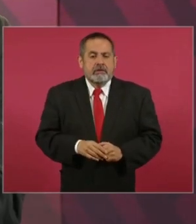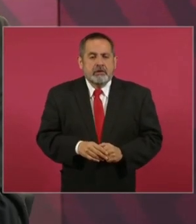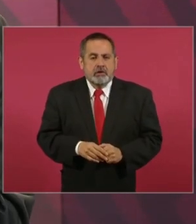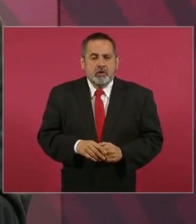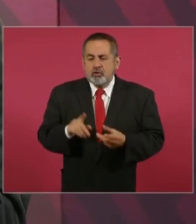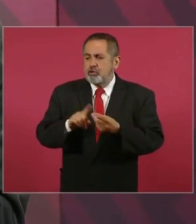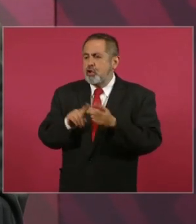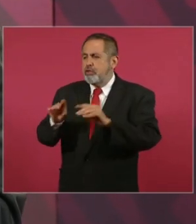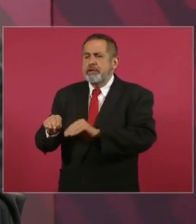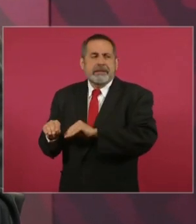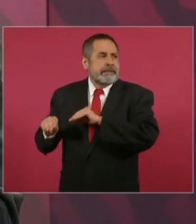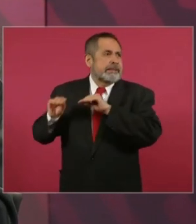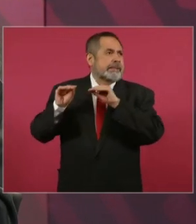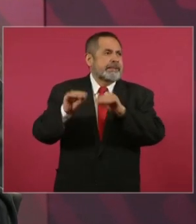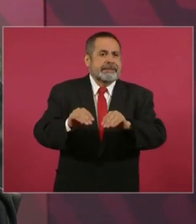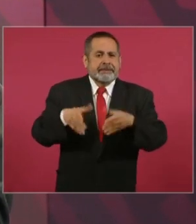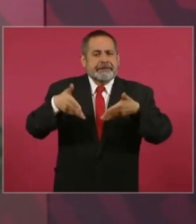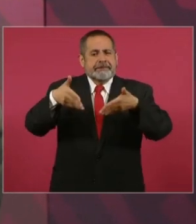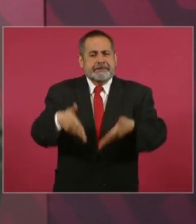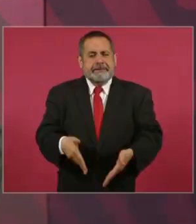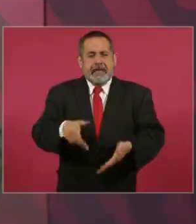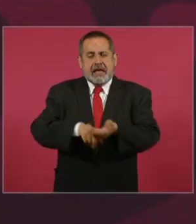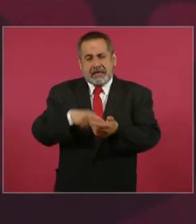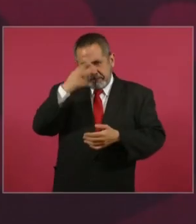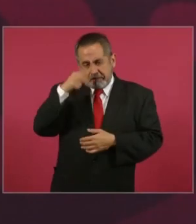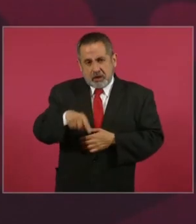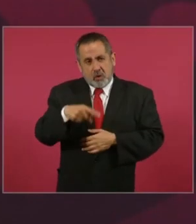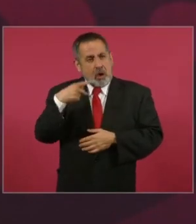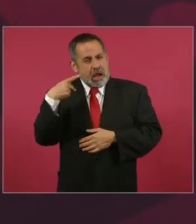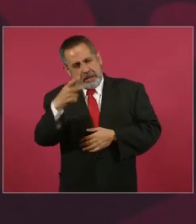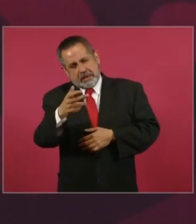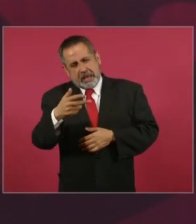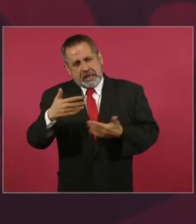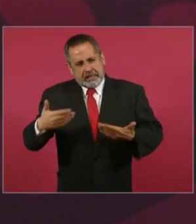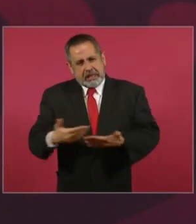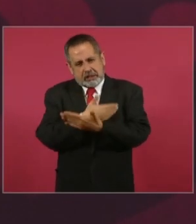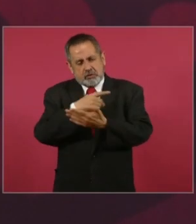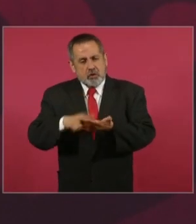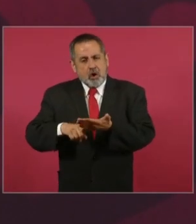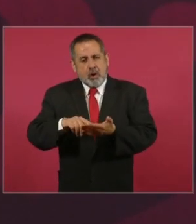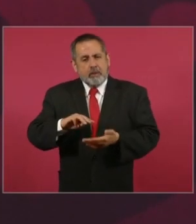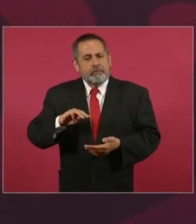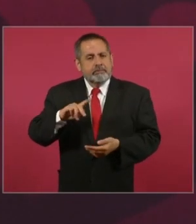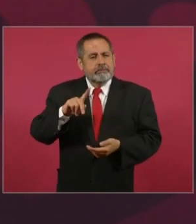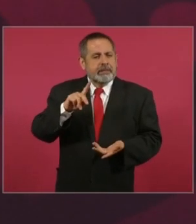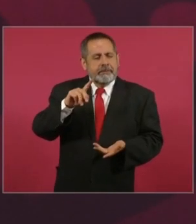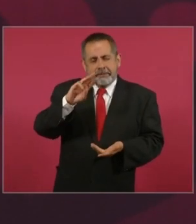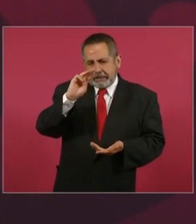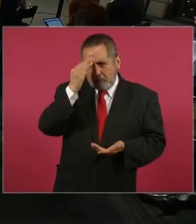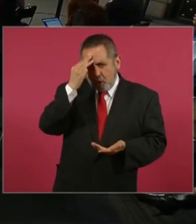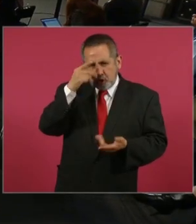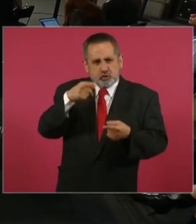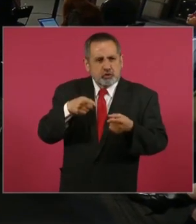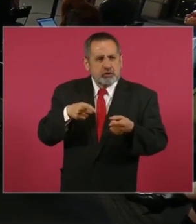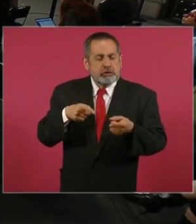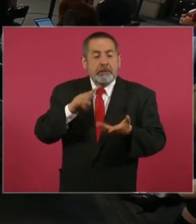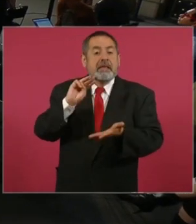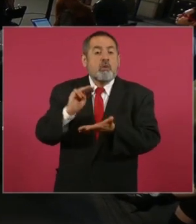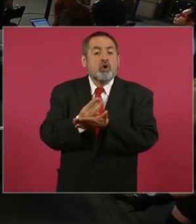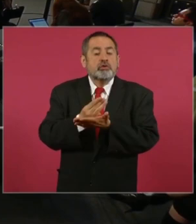¿en dónde los vamos a colocar? Ya sea en su tierra, en Matamoros,